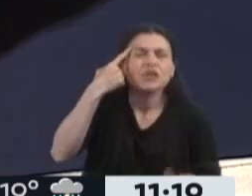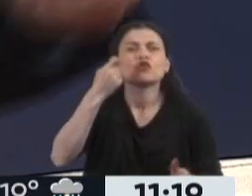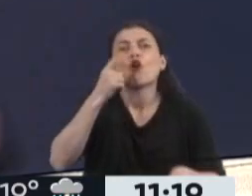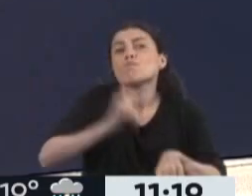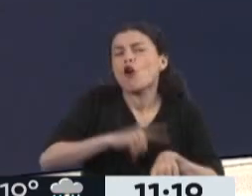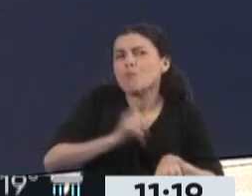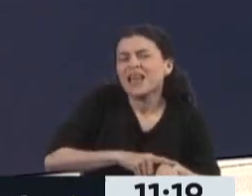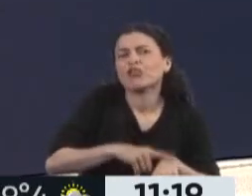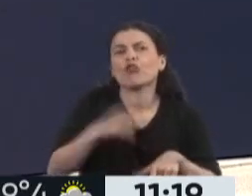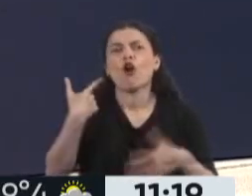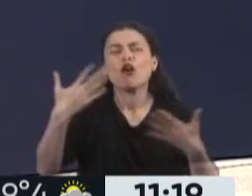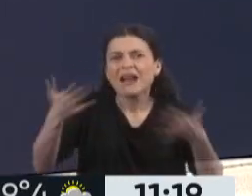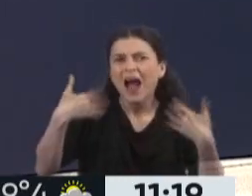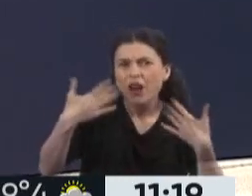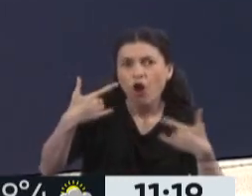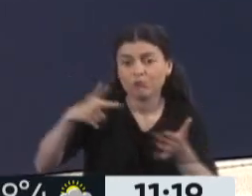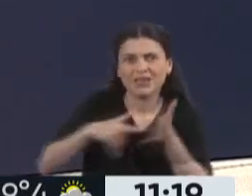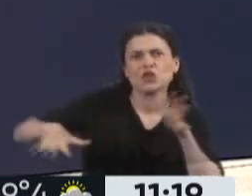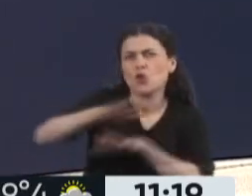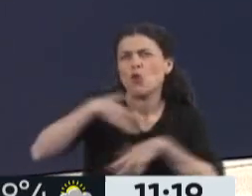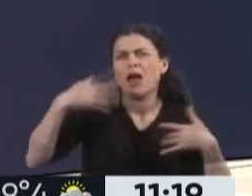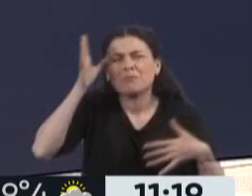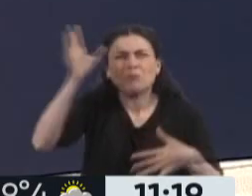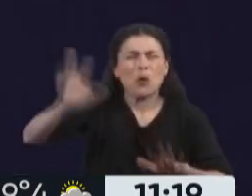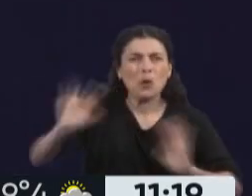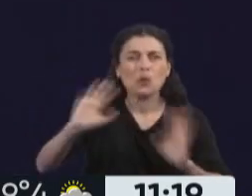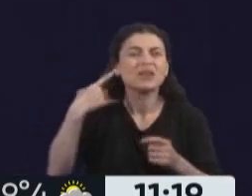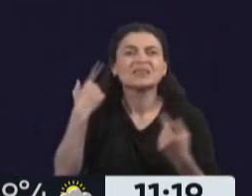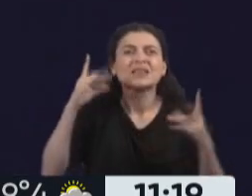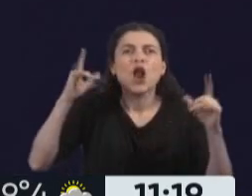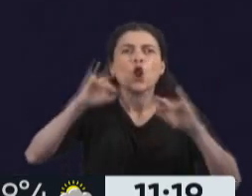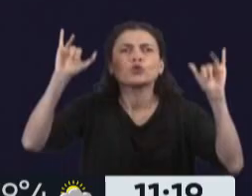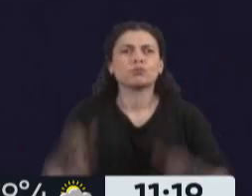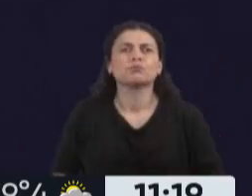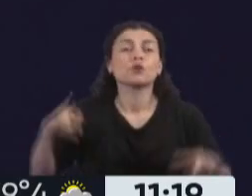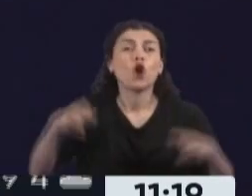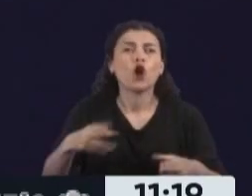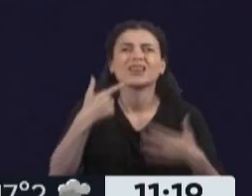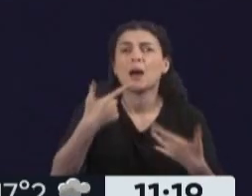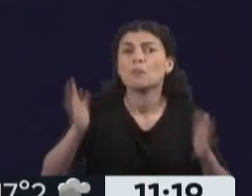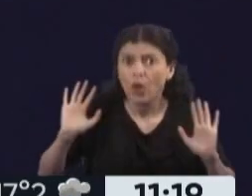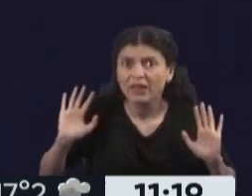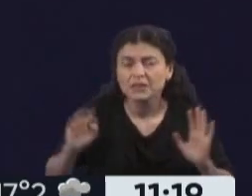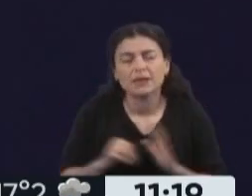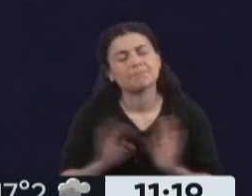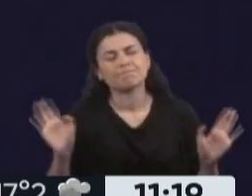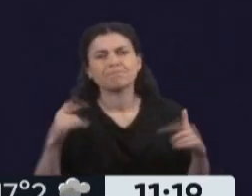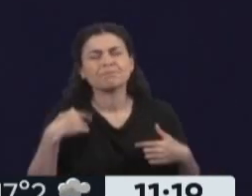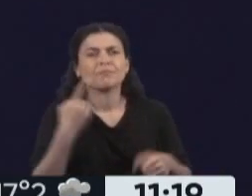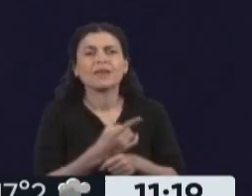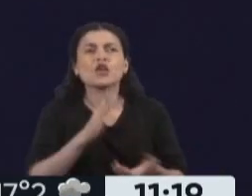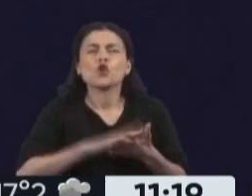el cuello de botella del verano próximo. Sí, empiezo por el final. En lo que hace Gamesa en sus